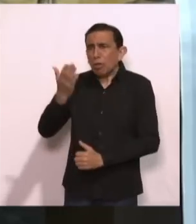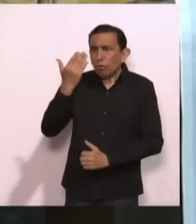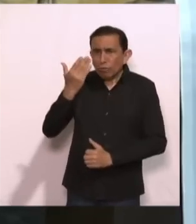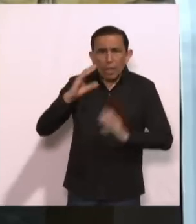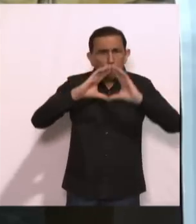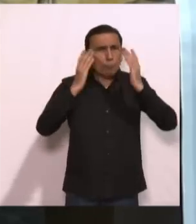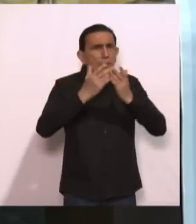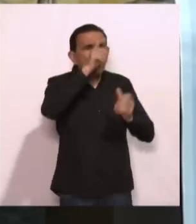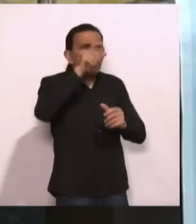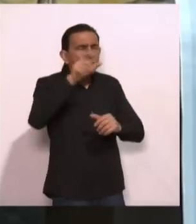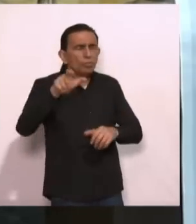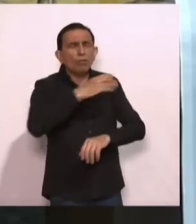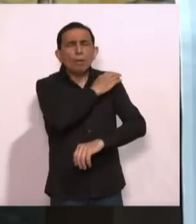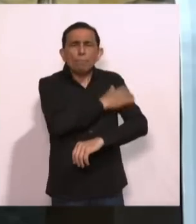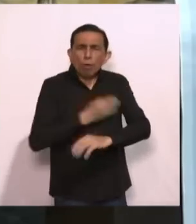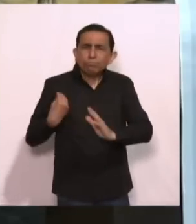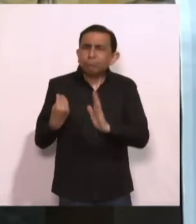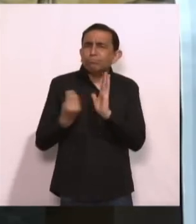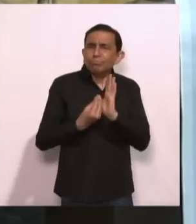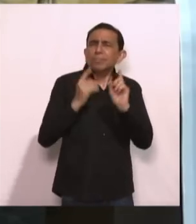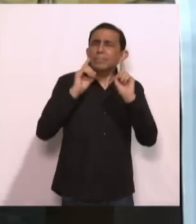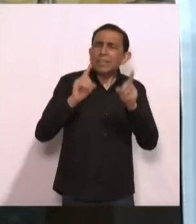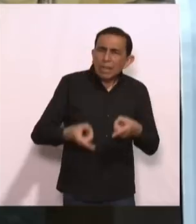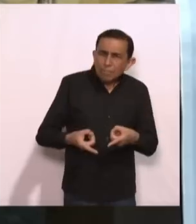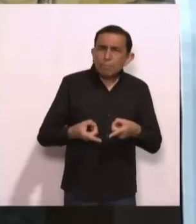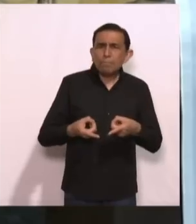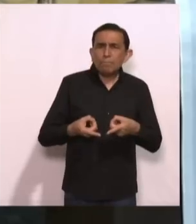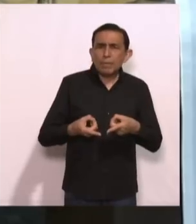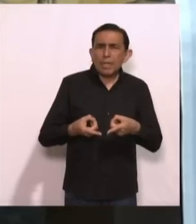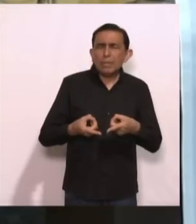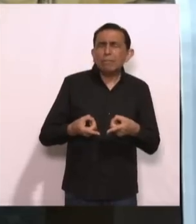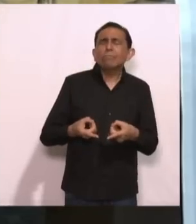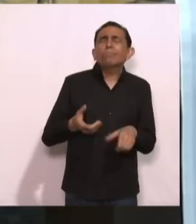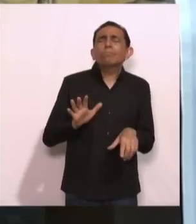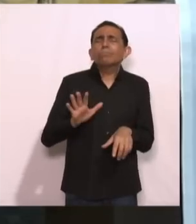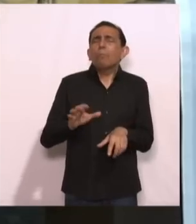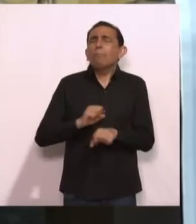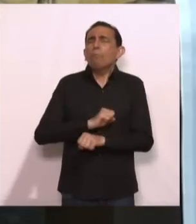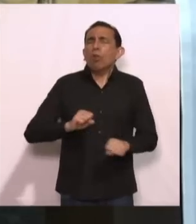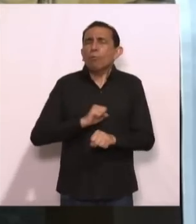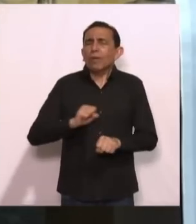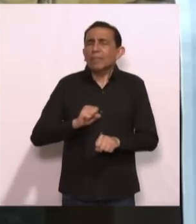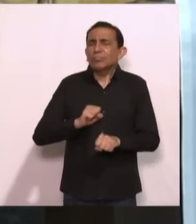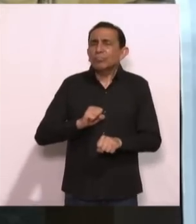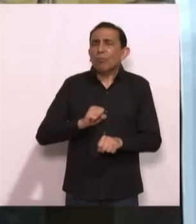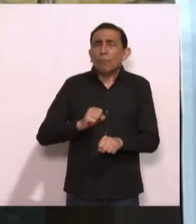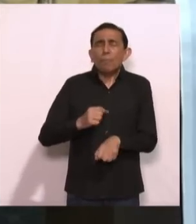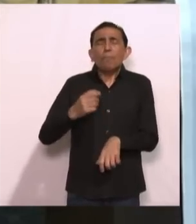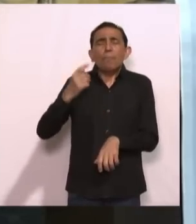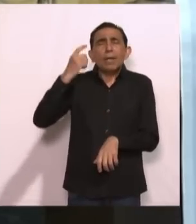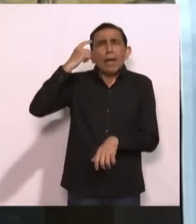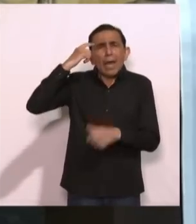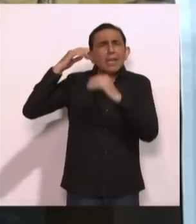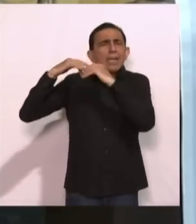los Pobres se presenta también como una sana provocación para ayudarnos a